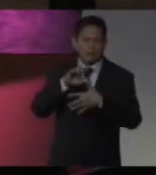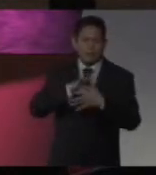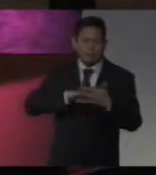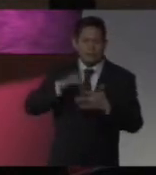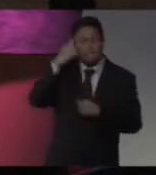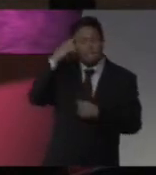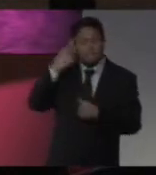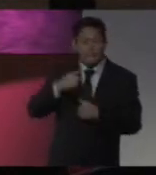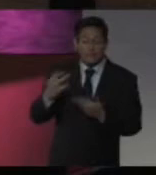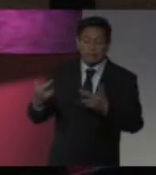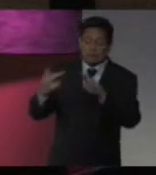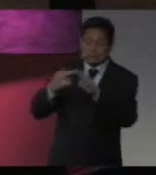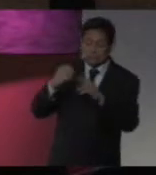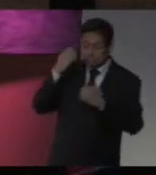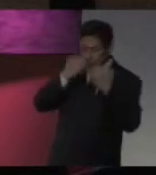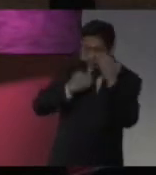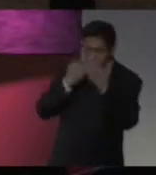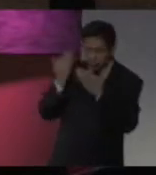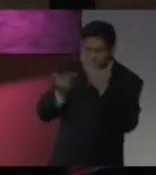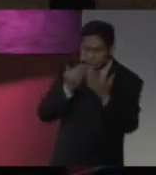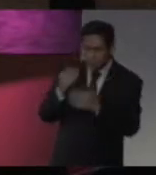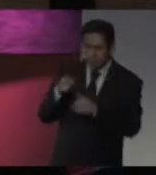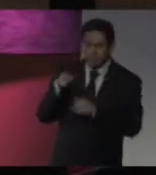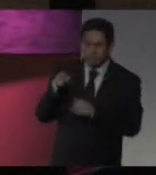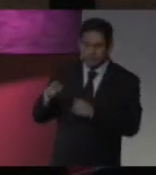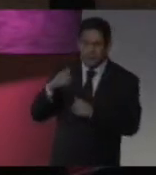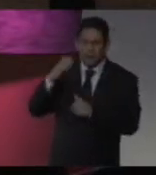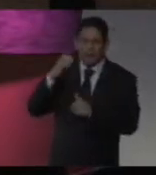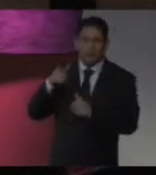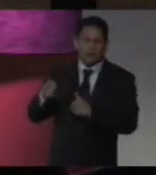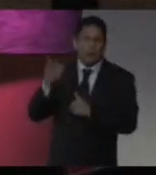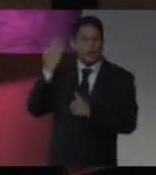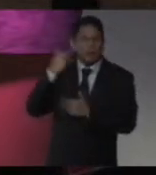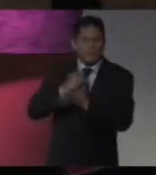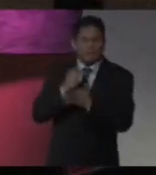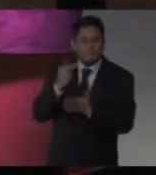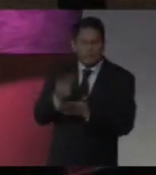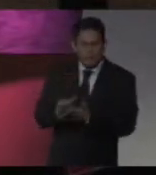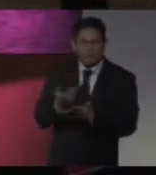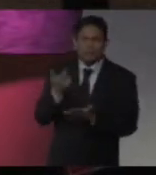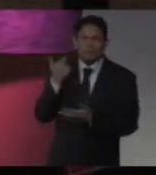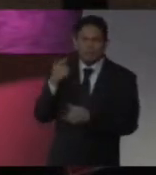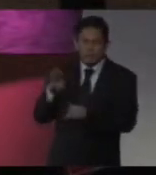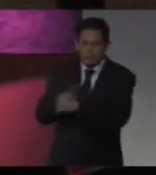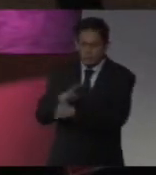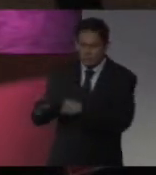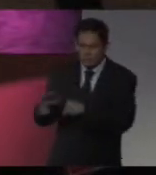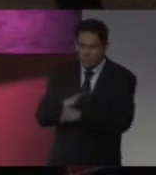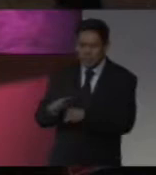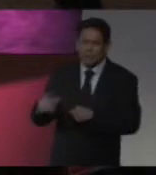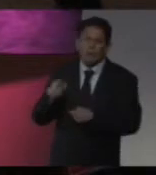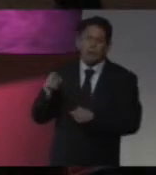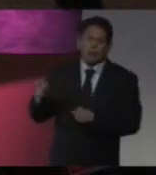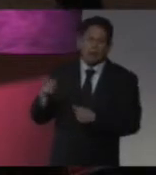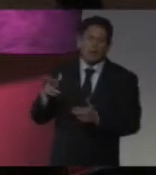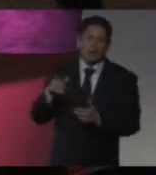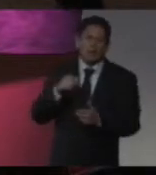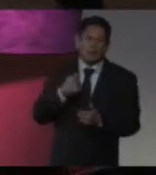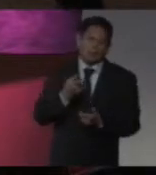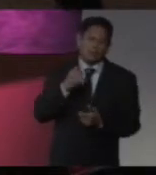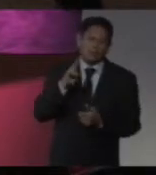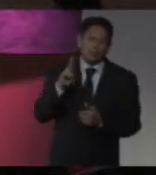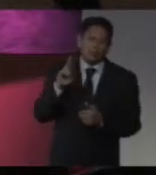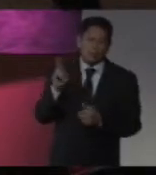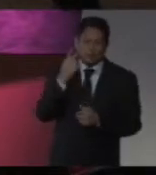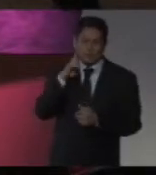el Estudio de las Religiones. Ha recibido varios premios y becas, como la del Programa de Estudios de las Mujeres en la Religión de la Universidad de